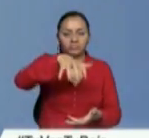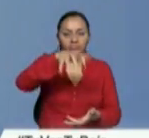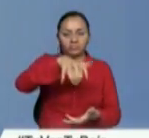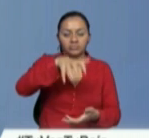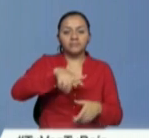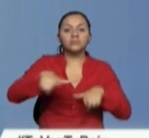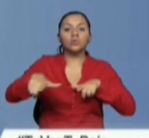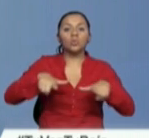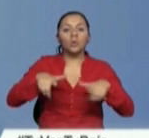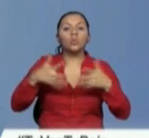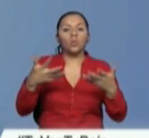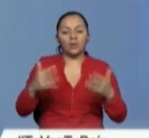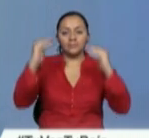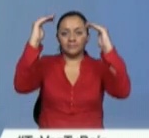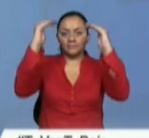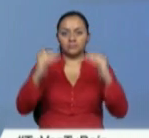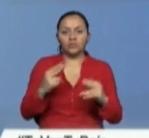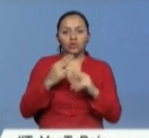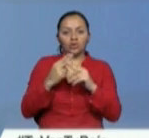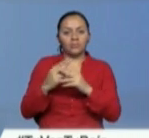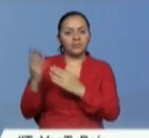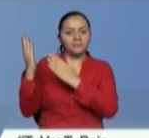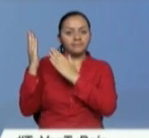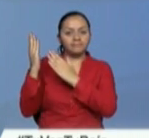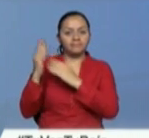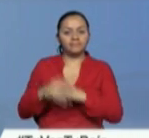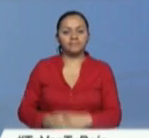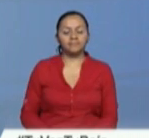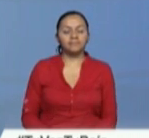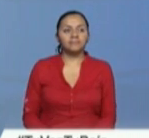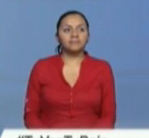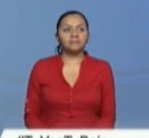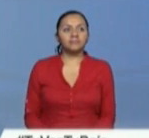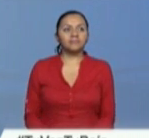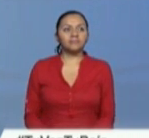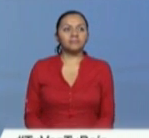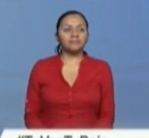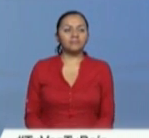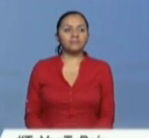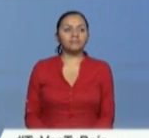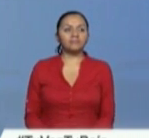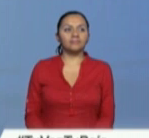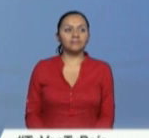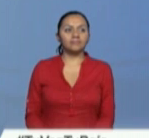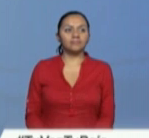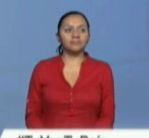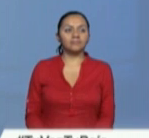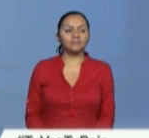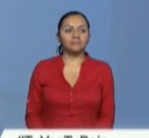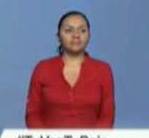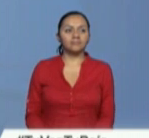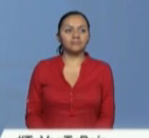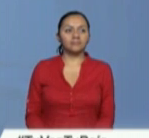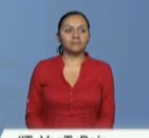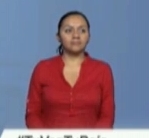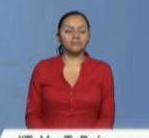afectadas son las siguientes San Eduardo damer Julio matobe Gabriela batán bajo ved vista alto San Pedro claver